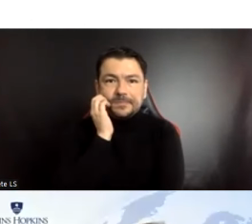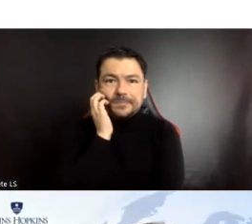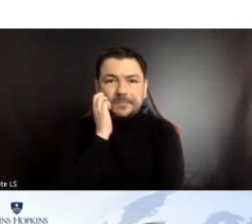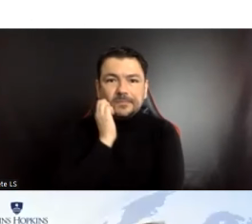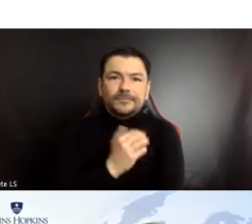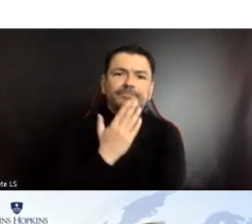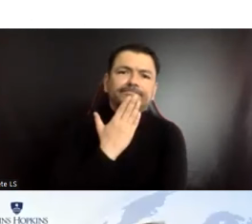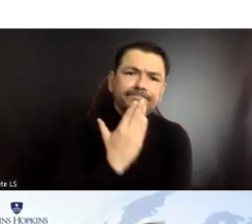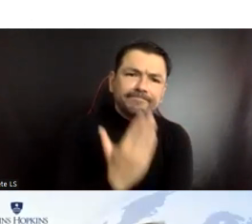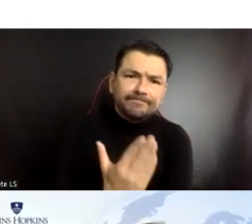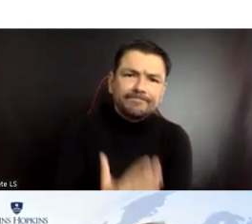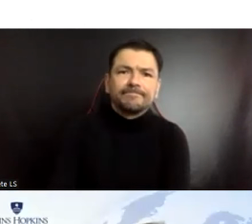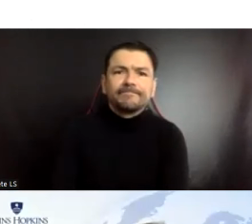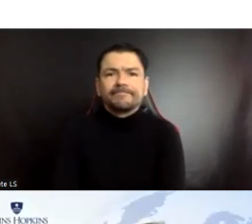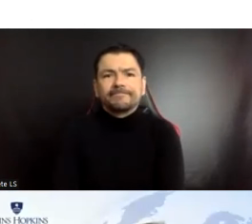Sebastián,